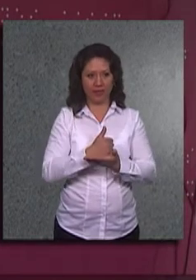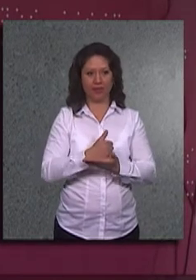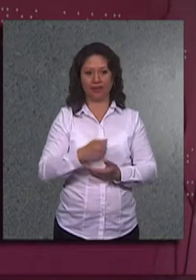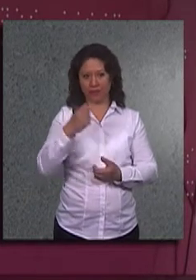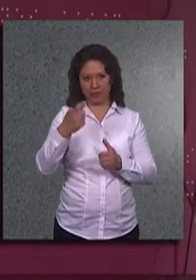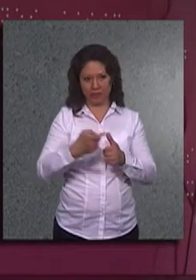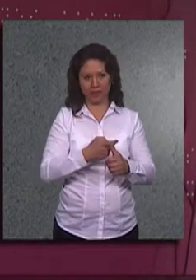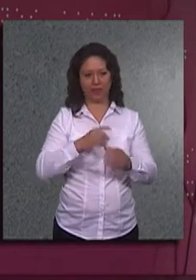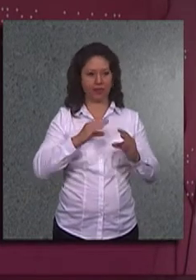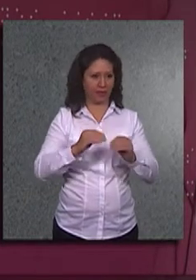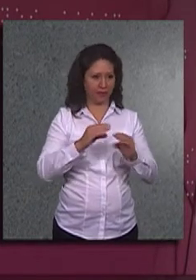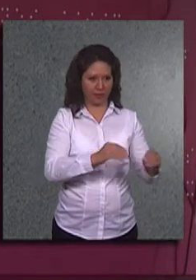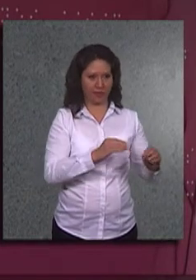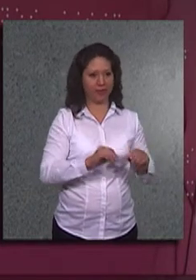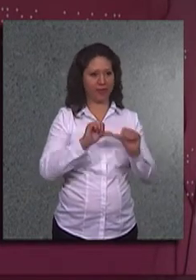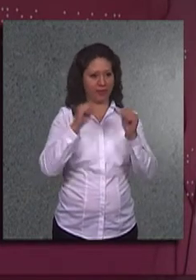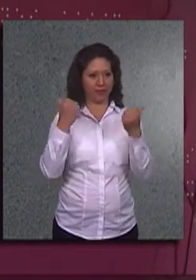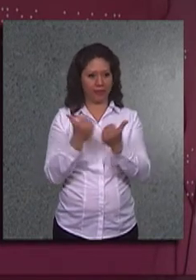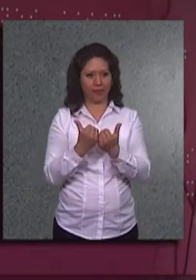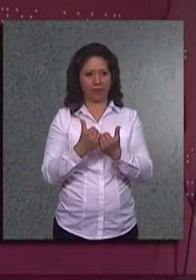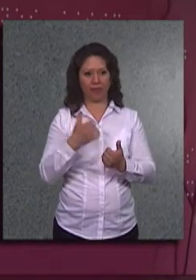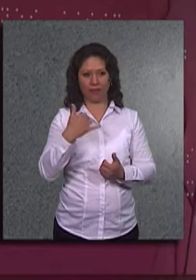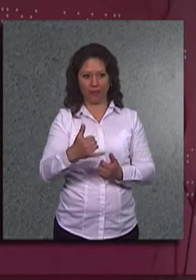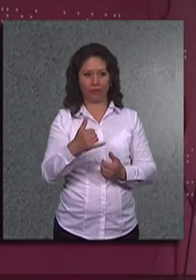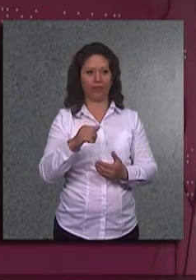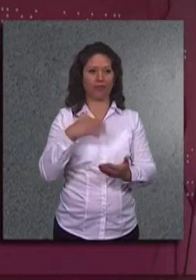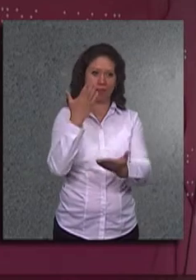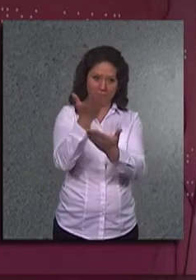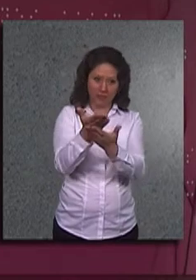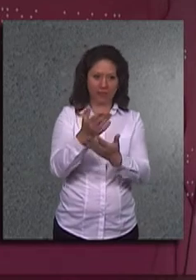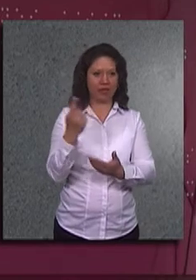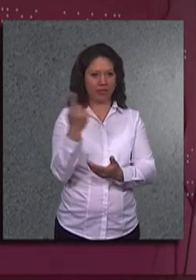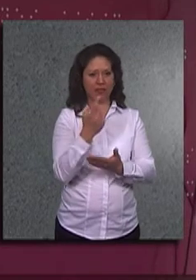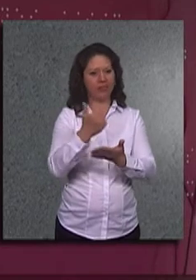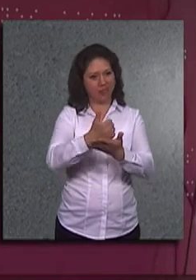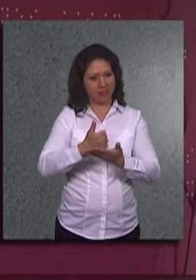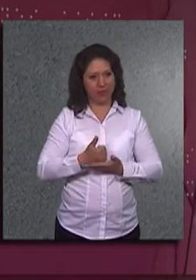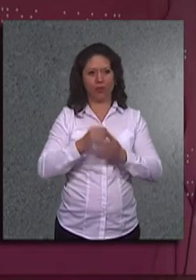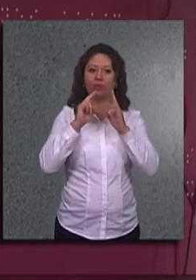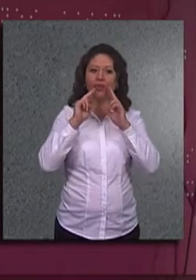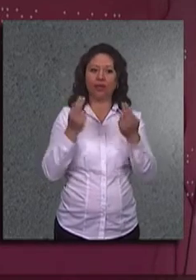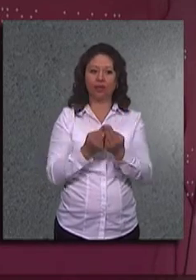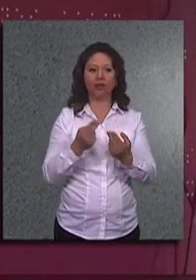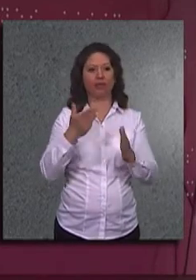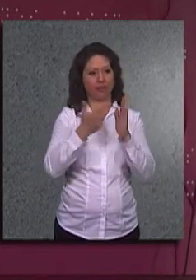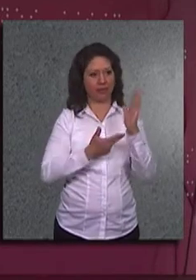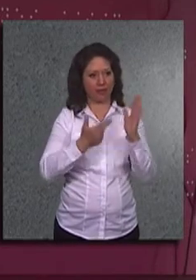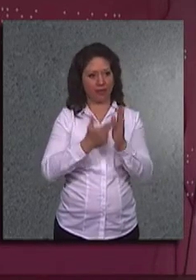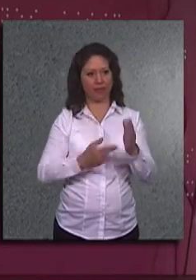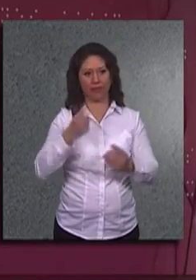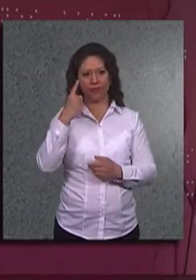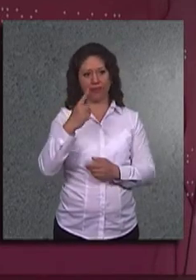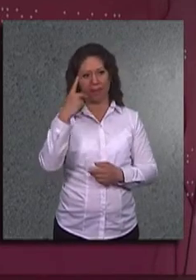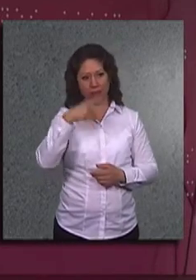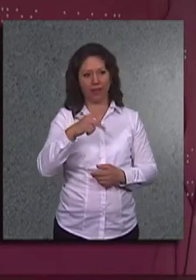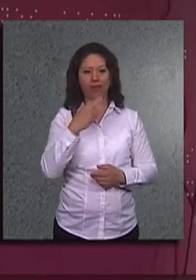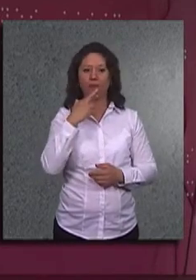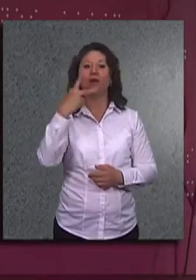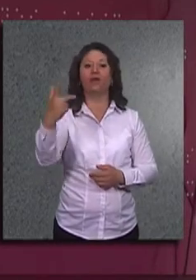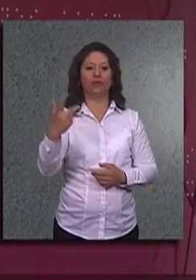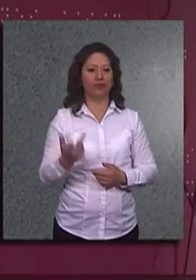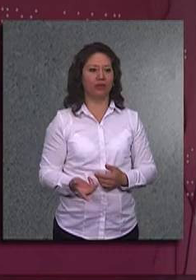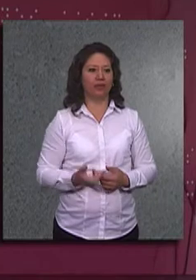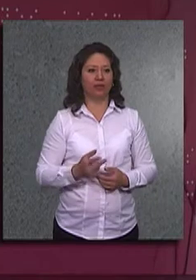capacitamos a las organizaciones de la sociedad civil y luego les pedimos que colaboren con la unidad técnica de fiscalización para